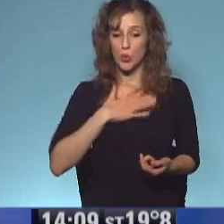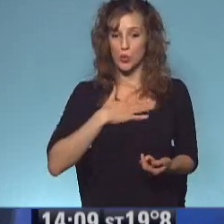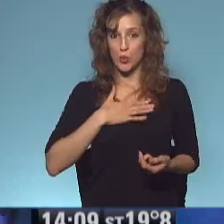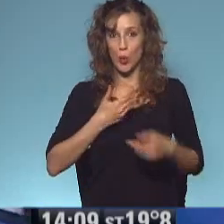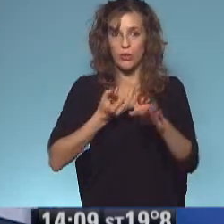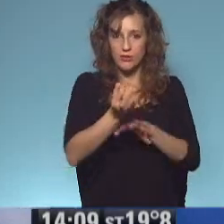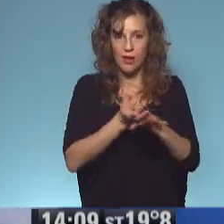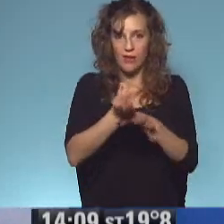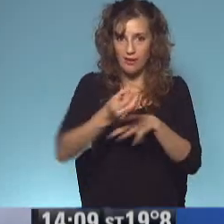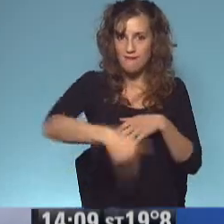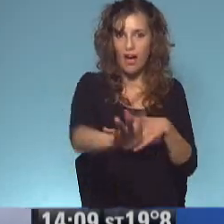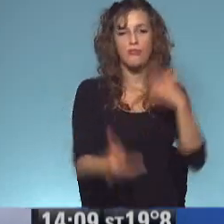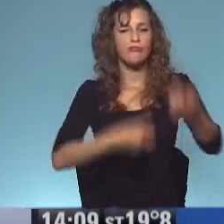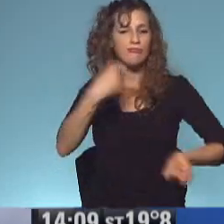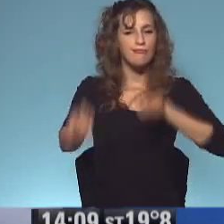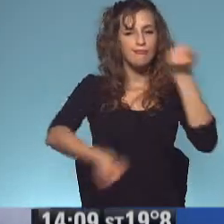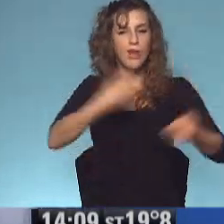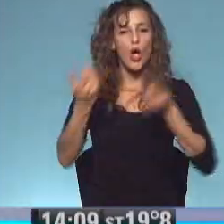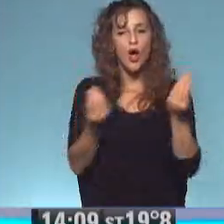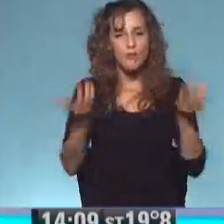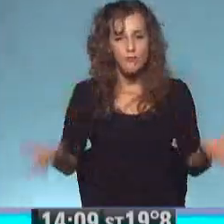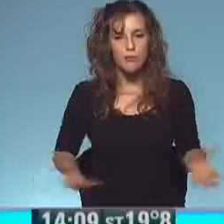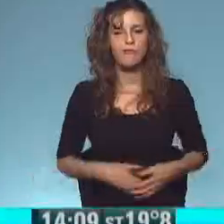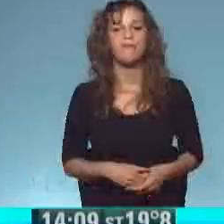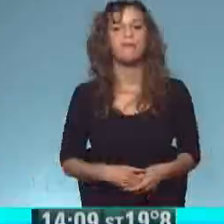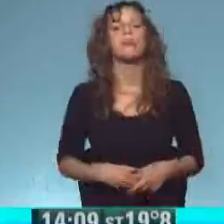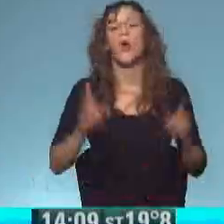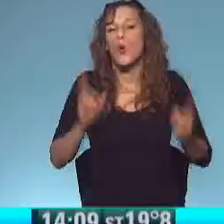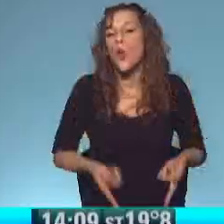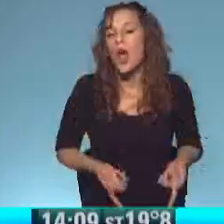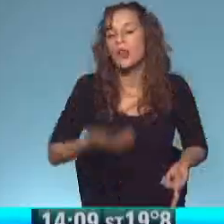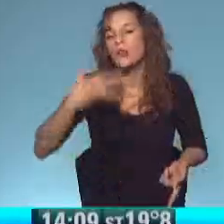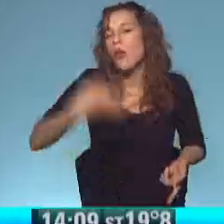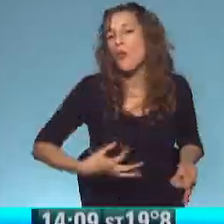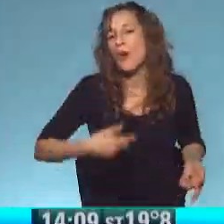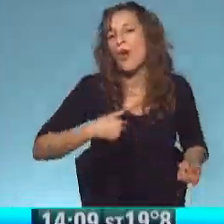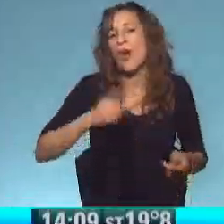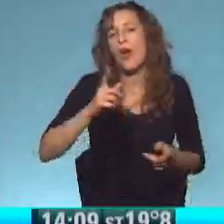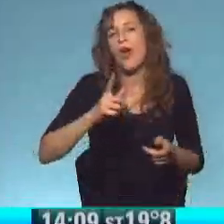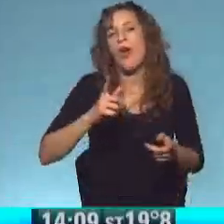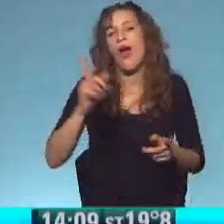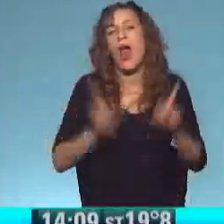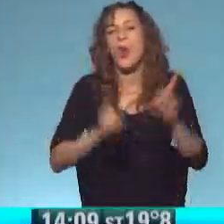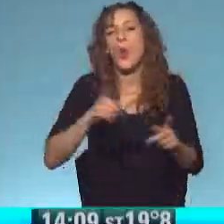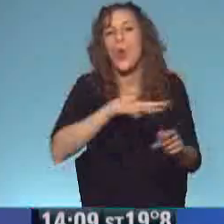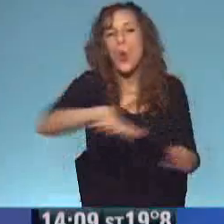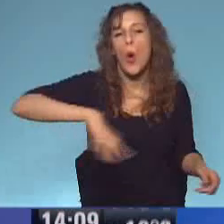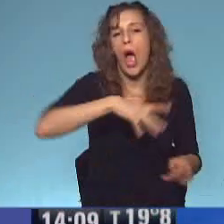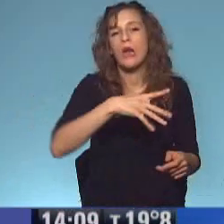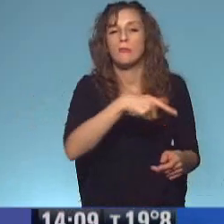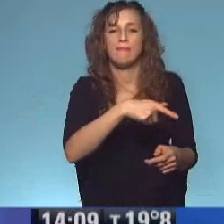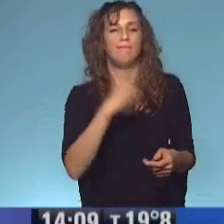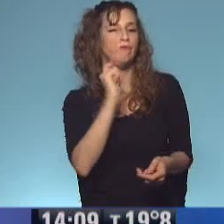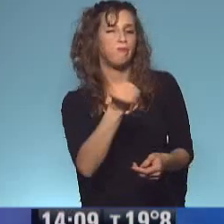cómo se zapatea un malambo, ¿eh? Ay, yo quiero. Atención, atención. Igual seguramente en muchos lugares ya saben, ¿eh? Sí. Por ejemplo, en Madariaga o en algunos lugares